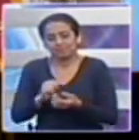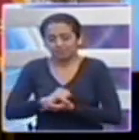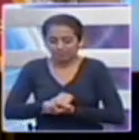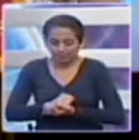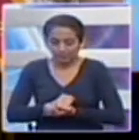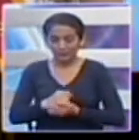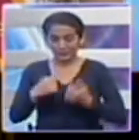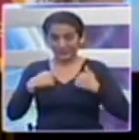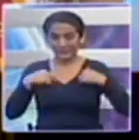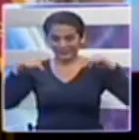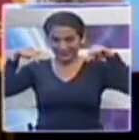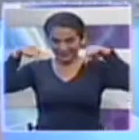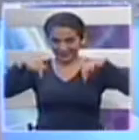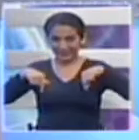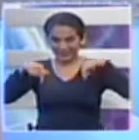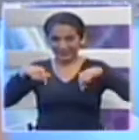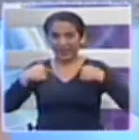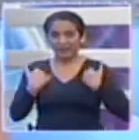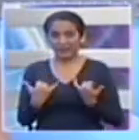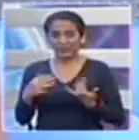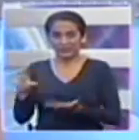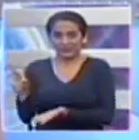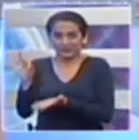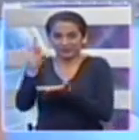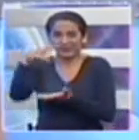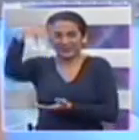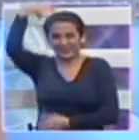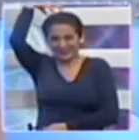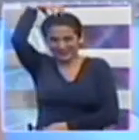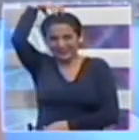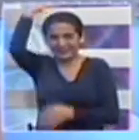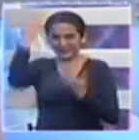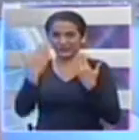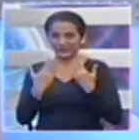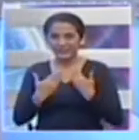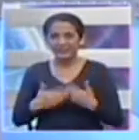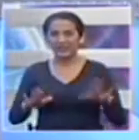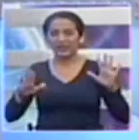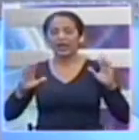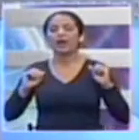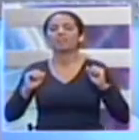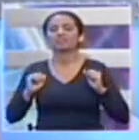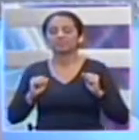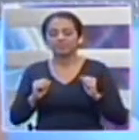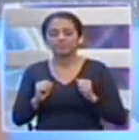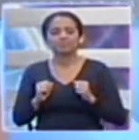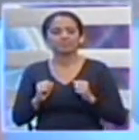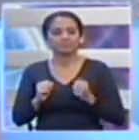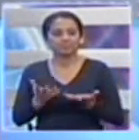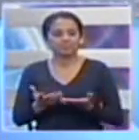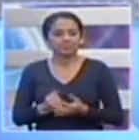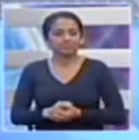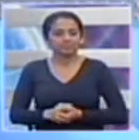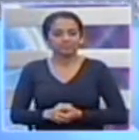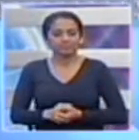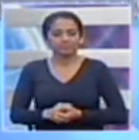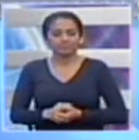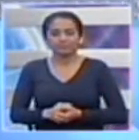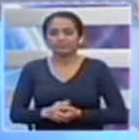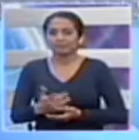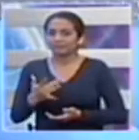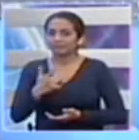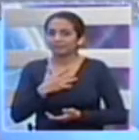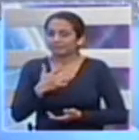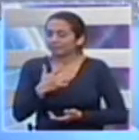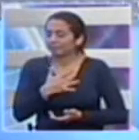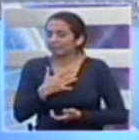aquí, ser parte de esto desde que entramos, desde la presentación de candidatas, del hecho de compartir, de ser ya un agente de cambio,